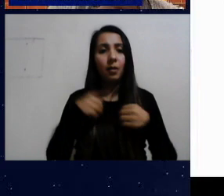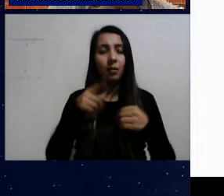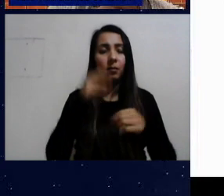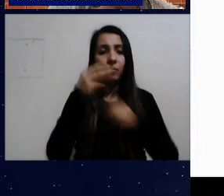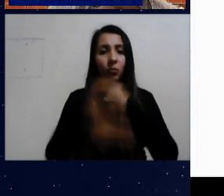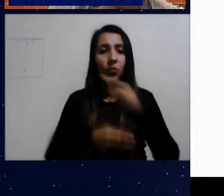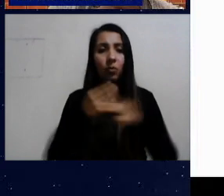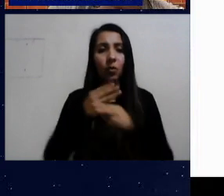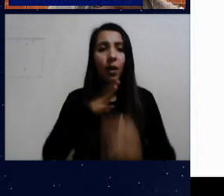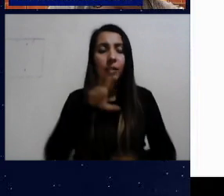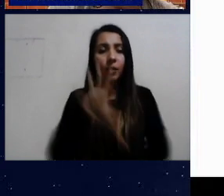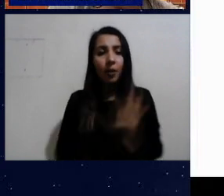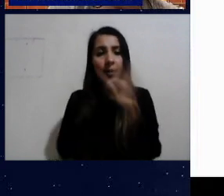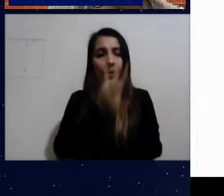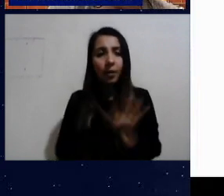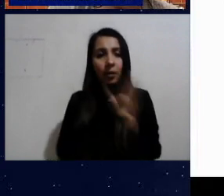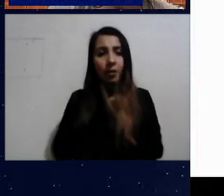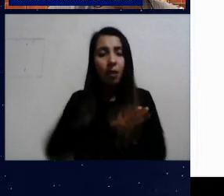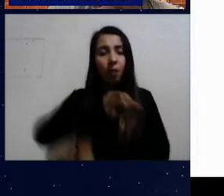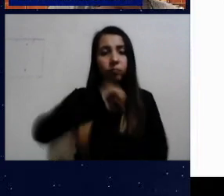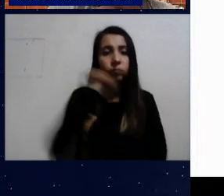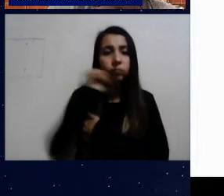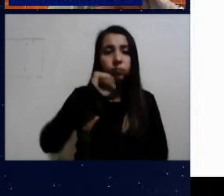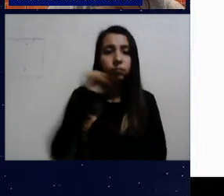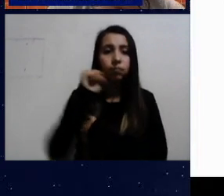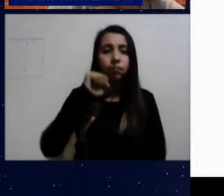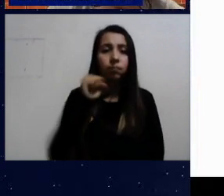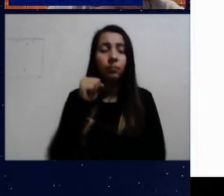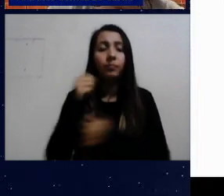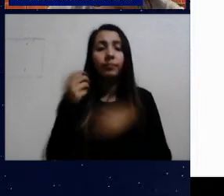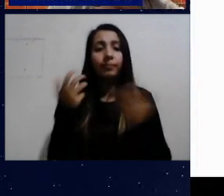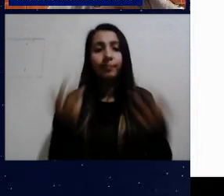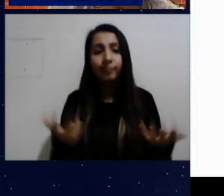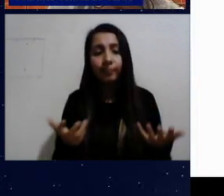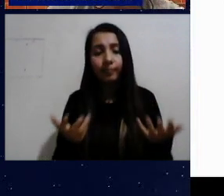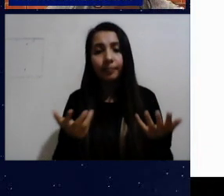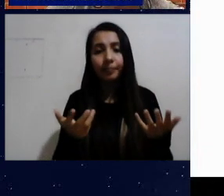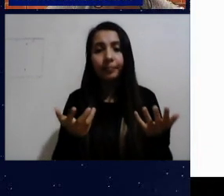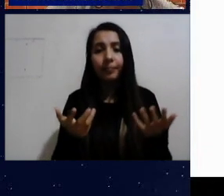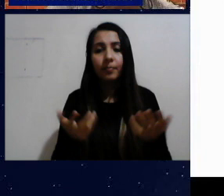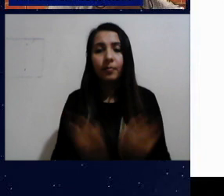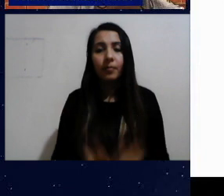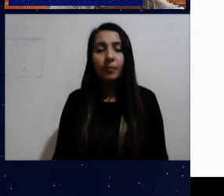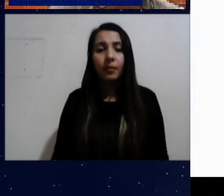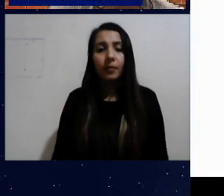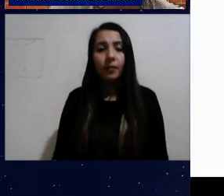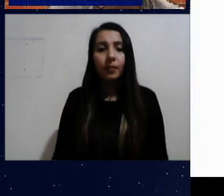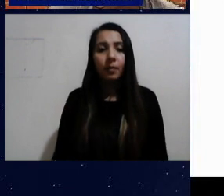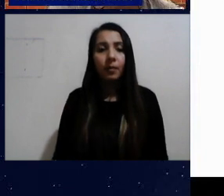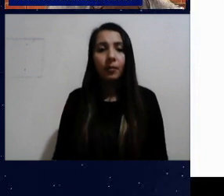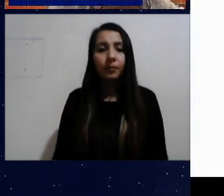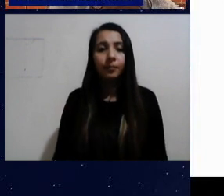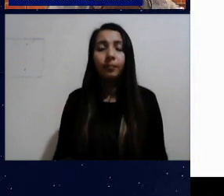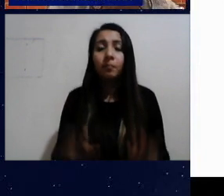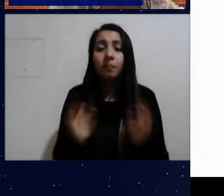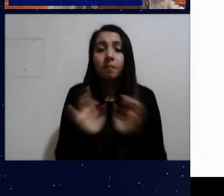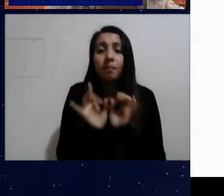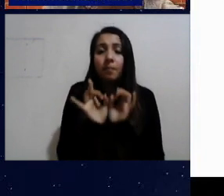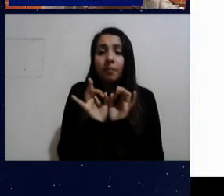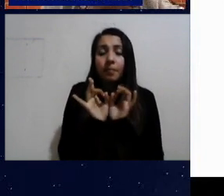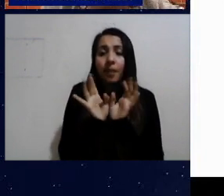Y ¿qué pasaría si la abundancia de fósforo fuera menor en un orden de magnitud en la Tierra? ¿Qué oportunidades